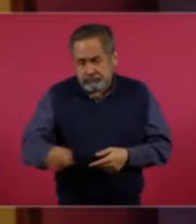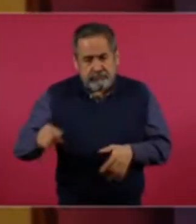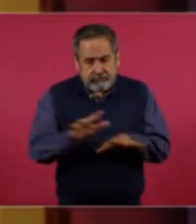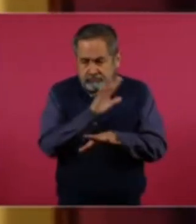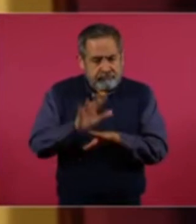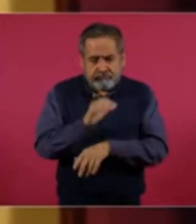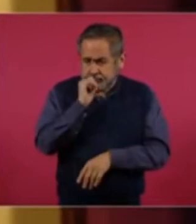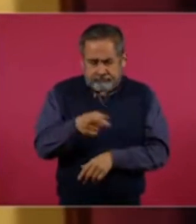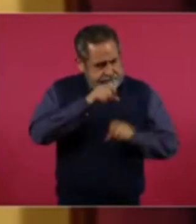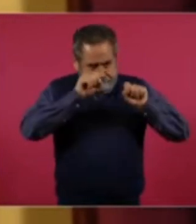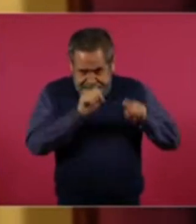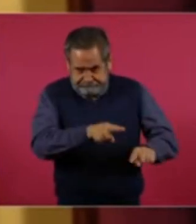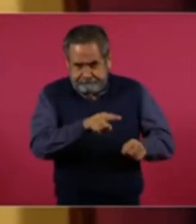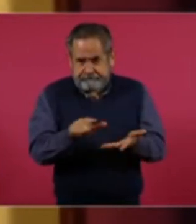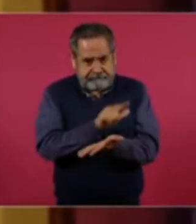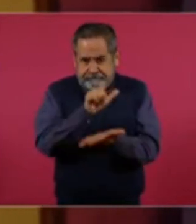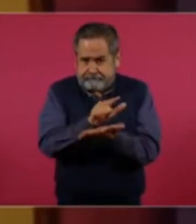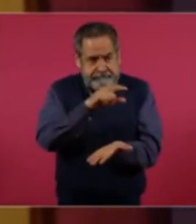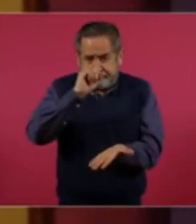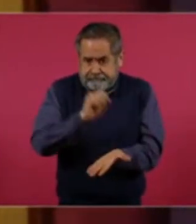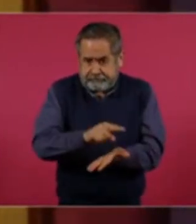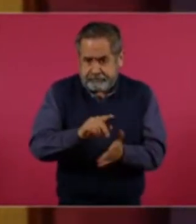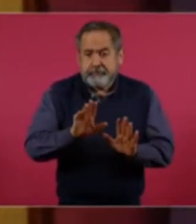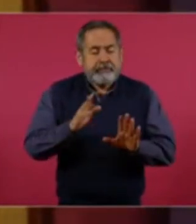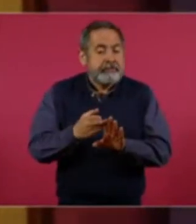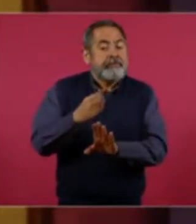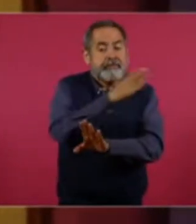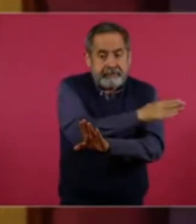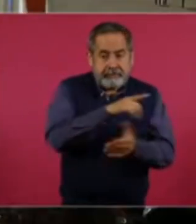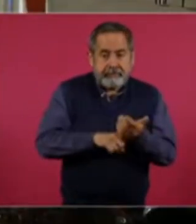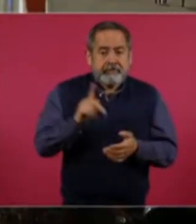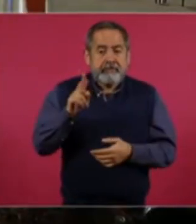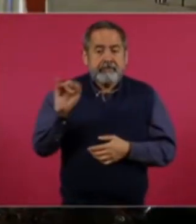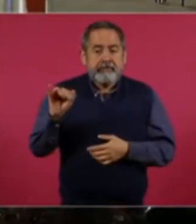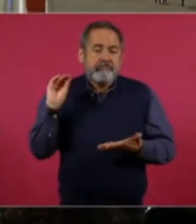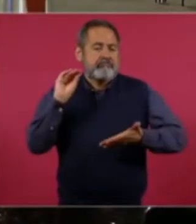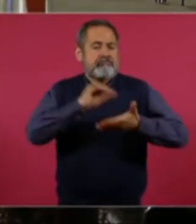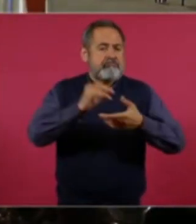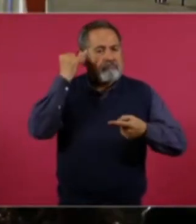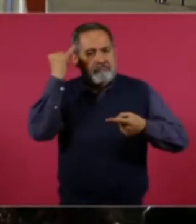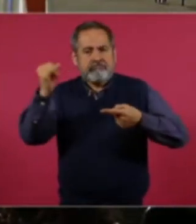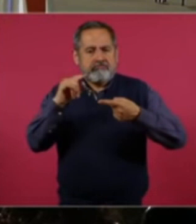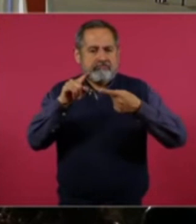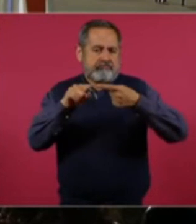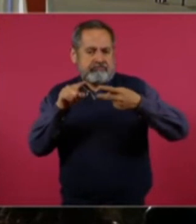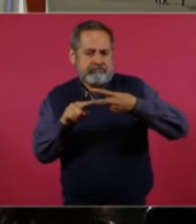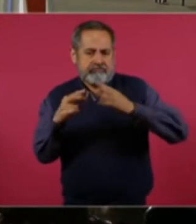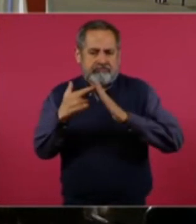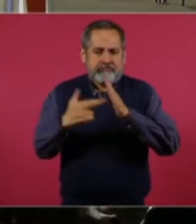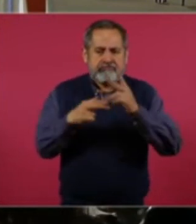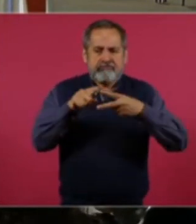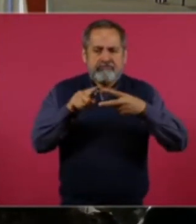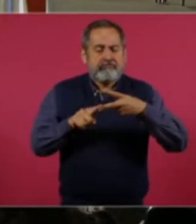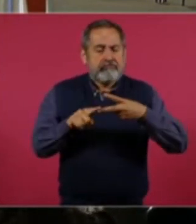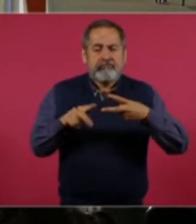la misma. Y en aquel entonces se establecieron dos reglas claras para que no